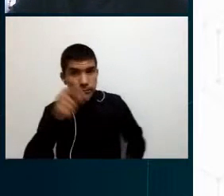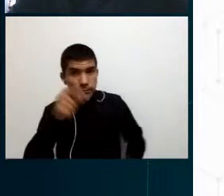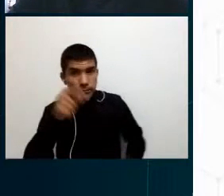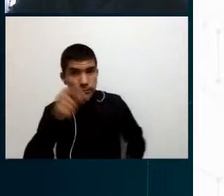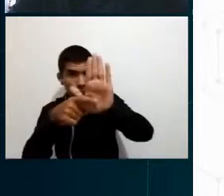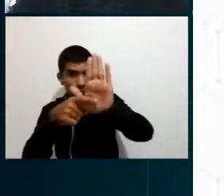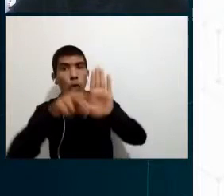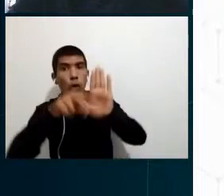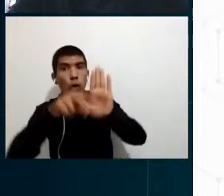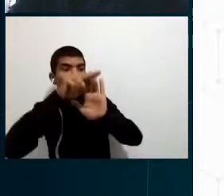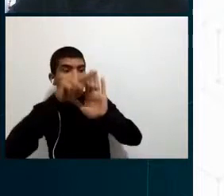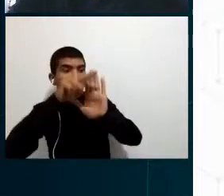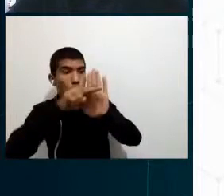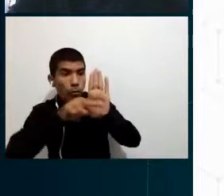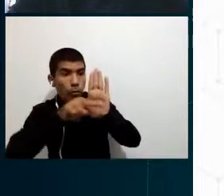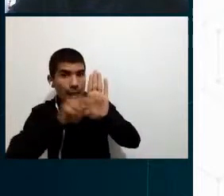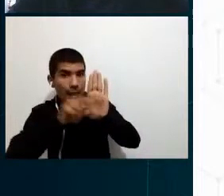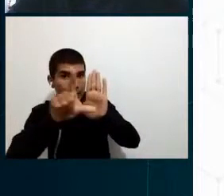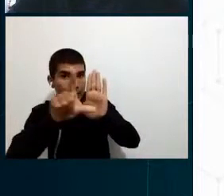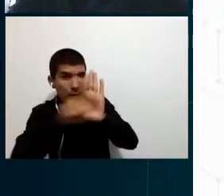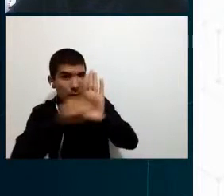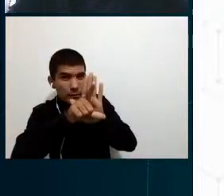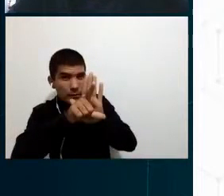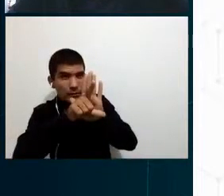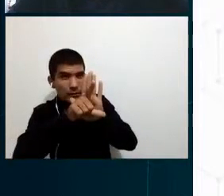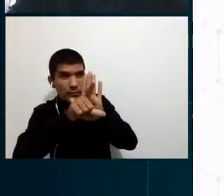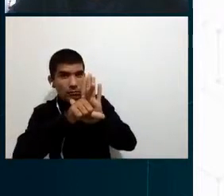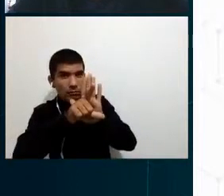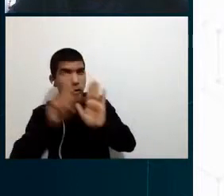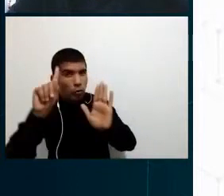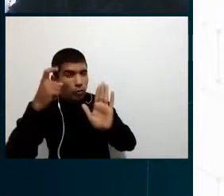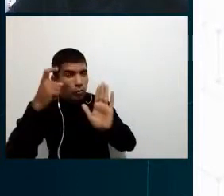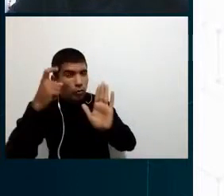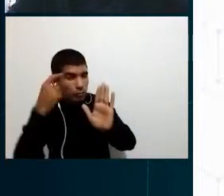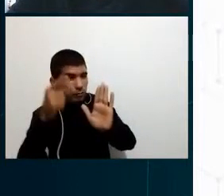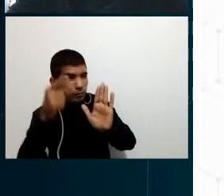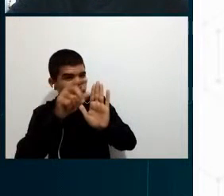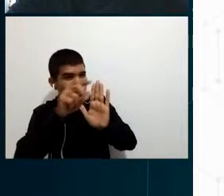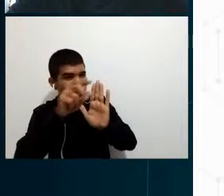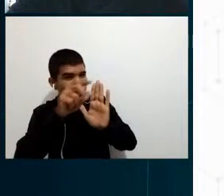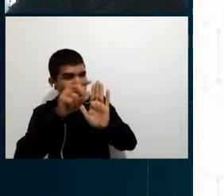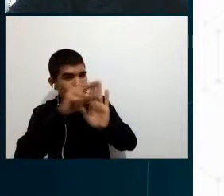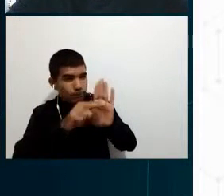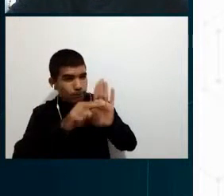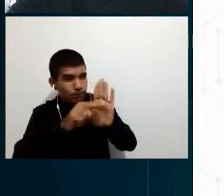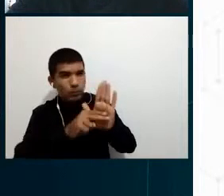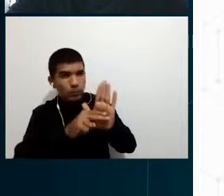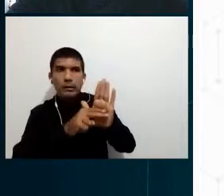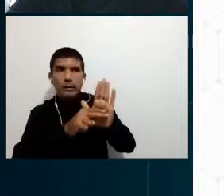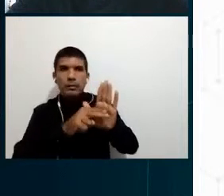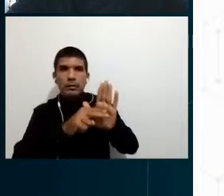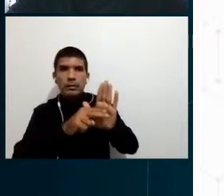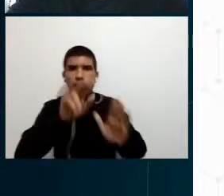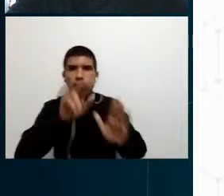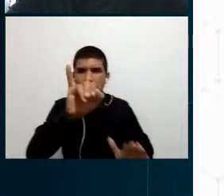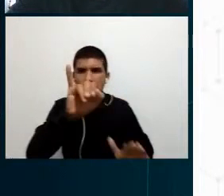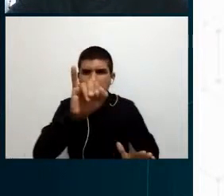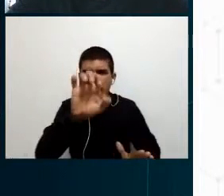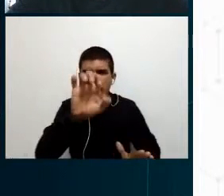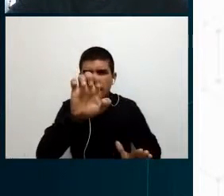eléctrica, entonces son regidos por la norma IEC, en este caso sería la